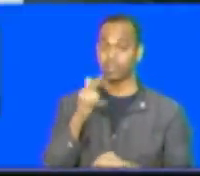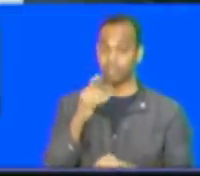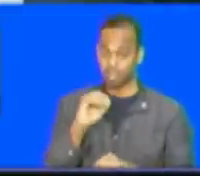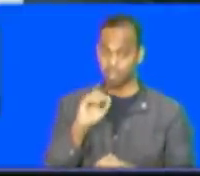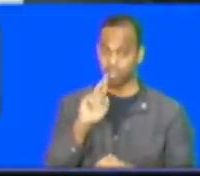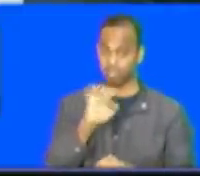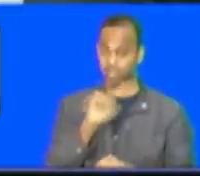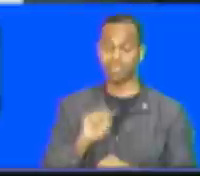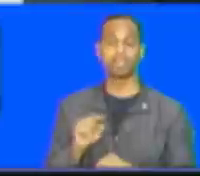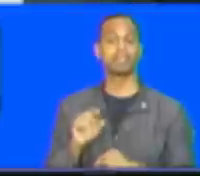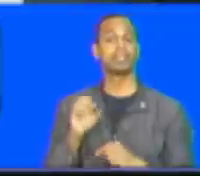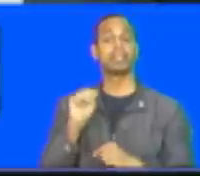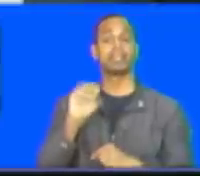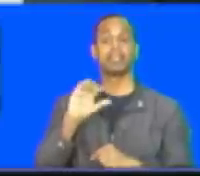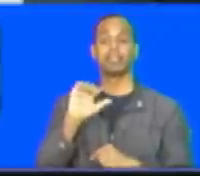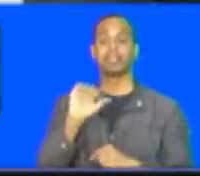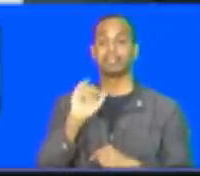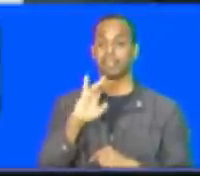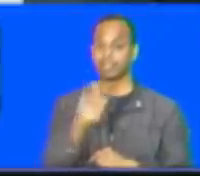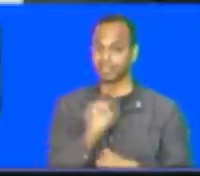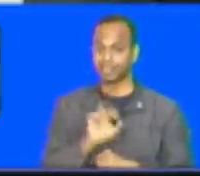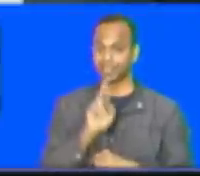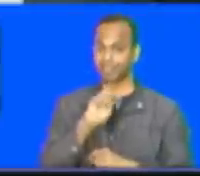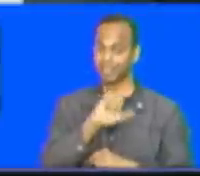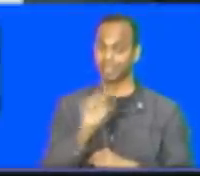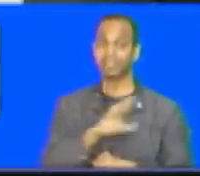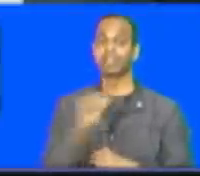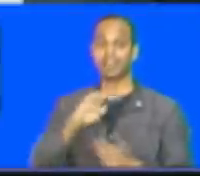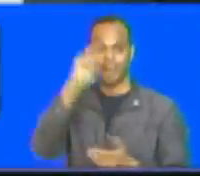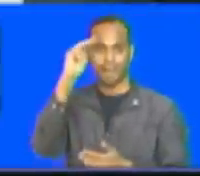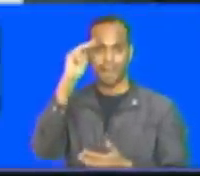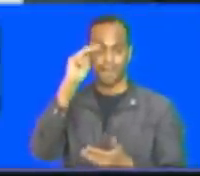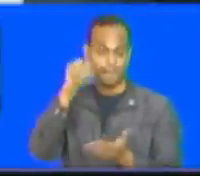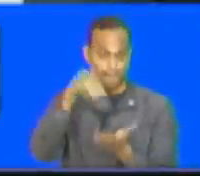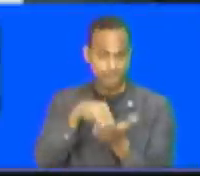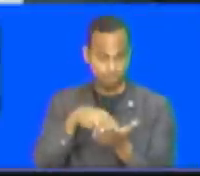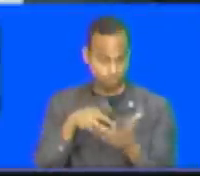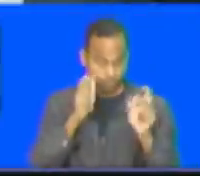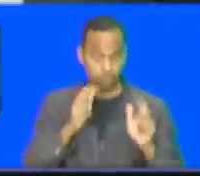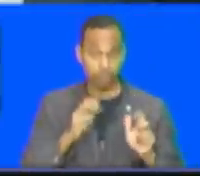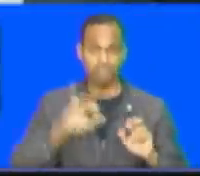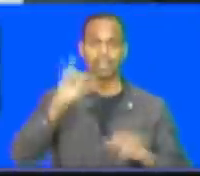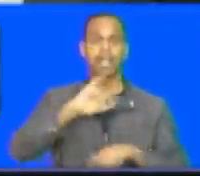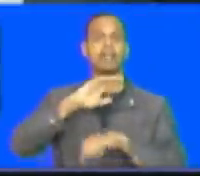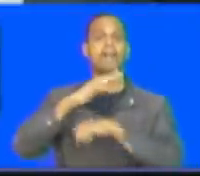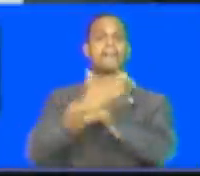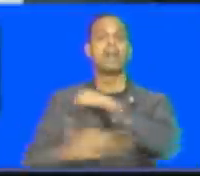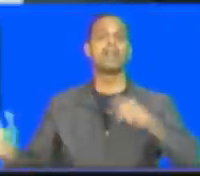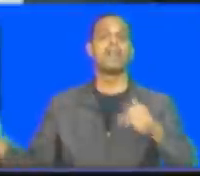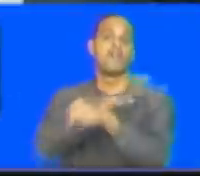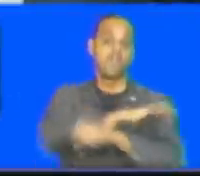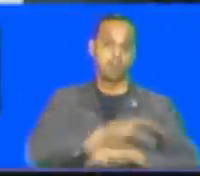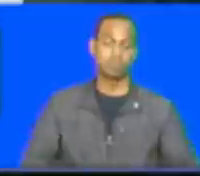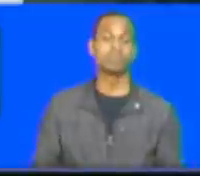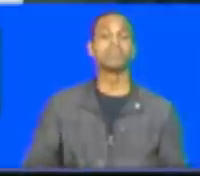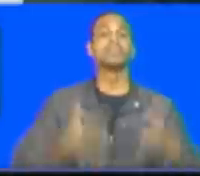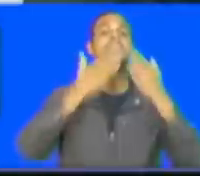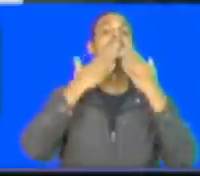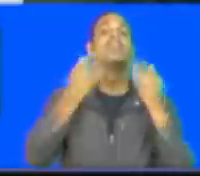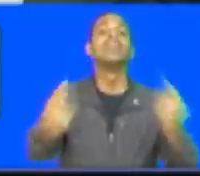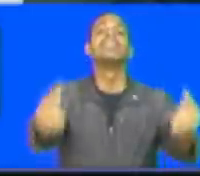y Valverde. Se escuchó fuerte. Esas son las provincias en alerta, todo el país. Bien. Gracias por